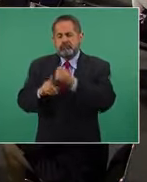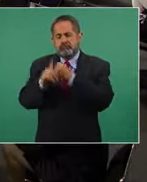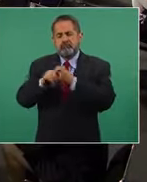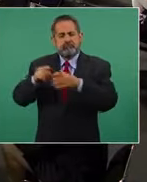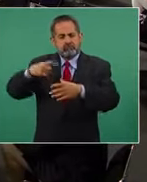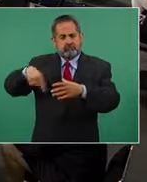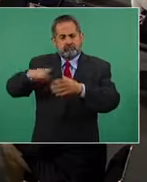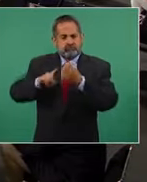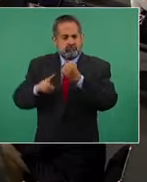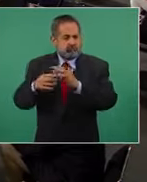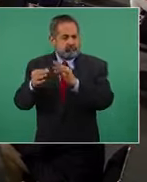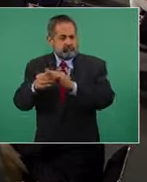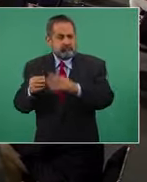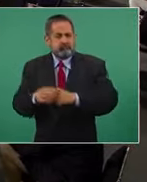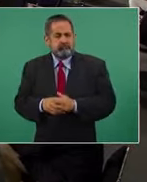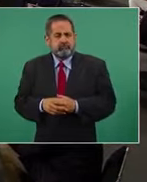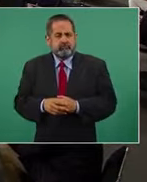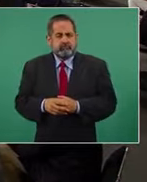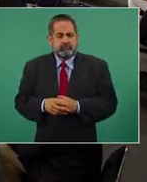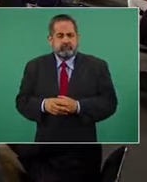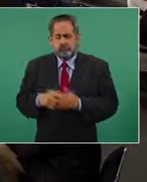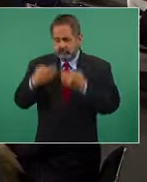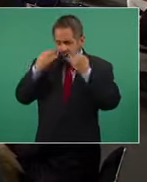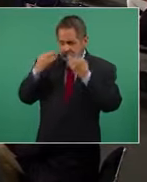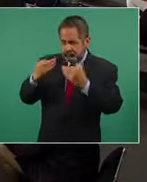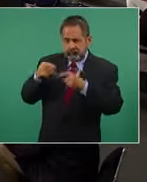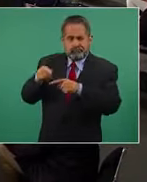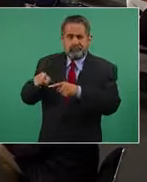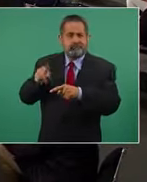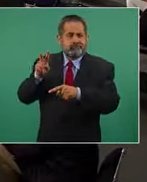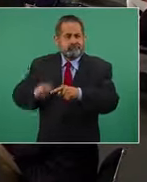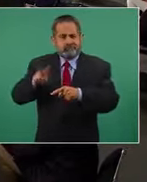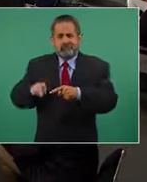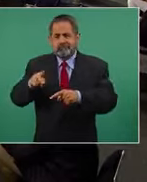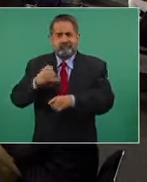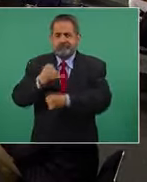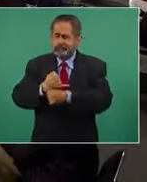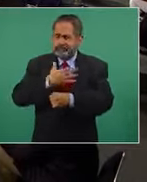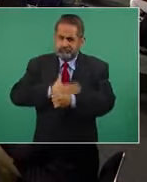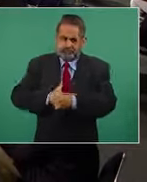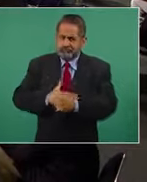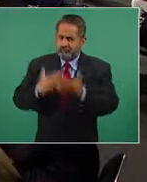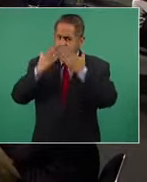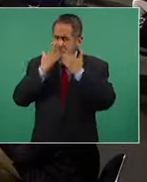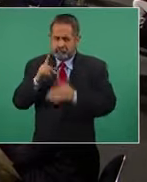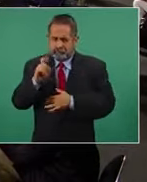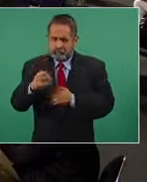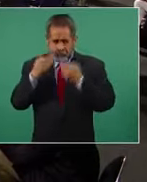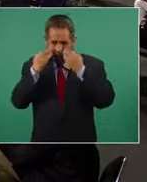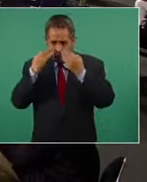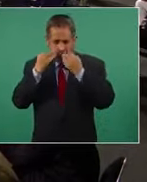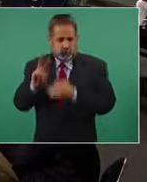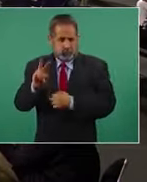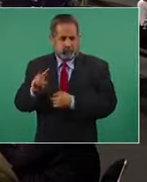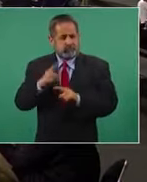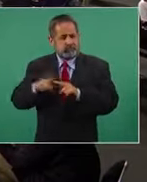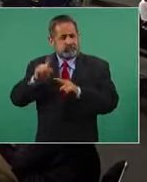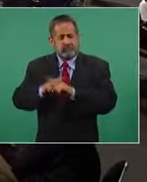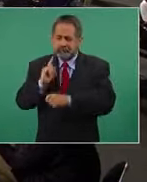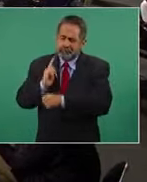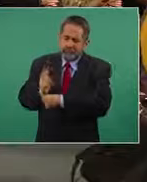que estamos viviendo. Las evidencias de la injusticia y de falta de agua han sido demostradas de diversas